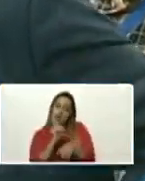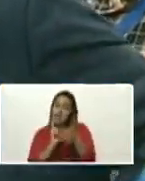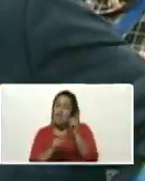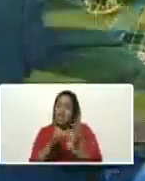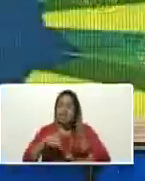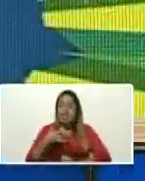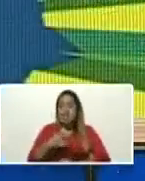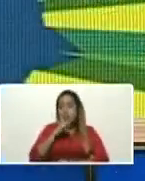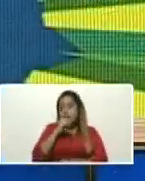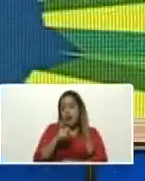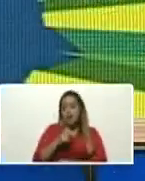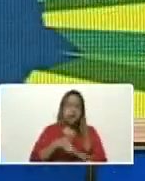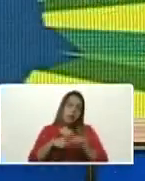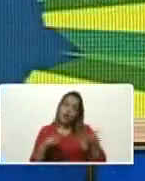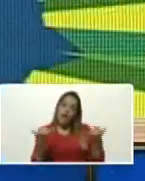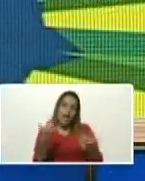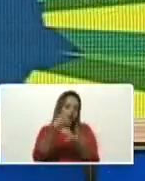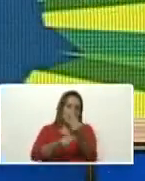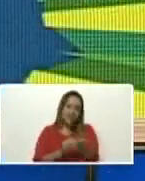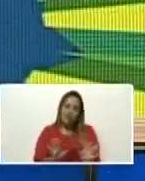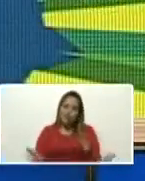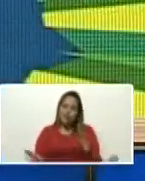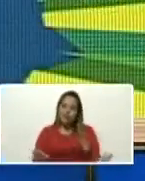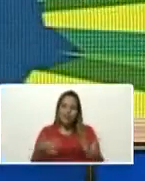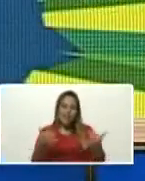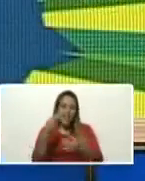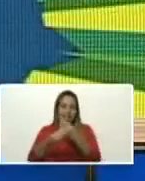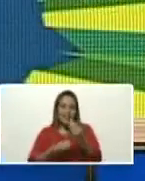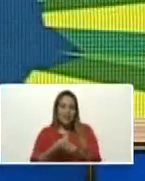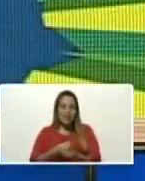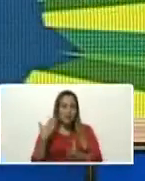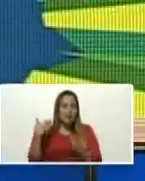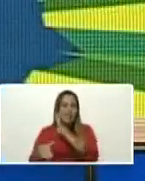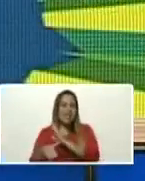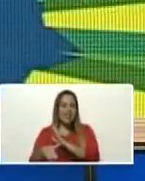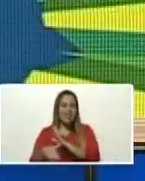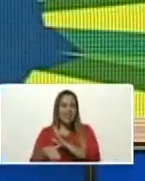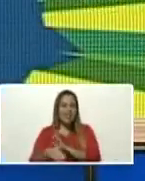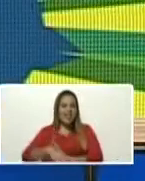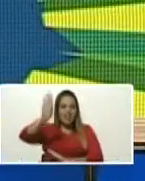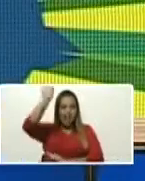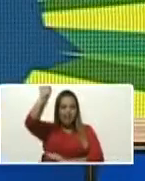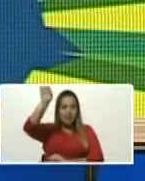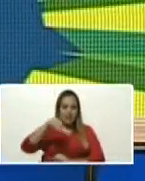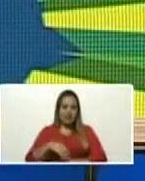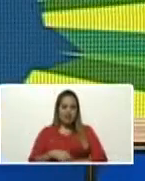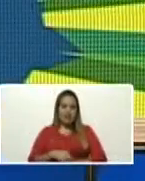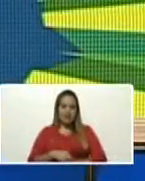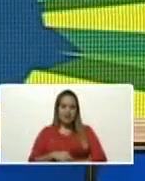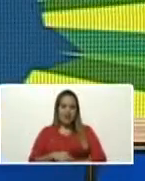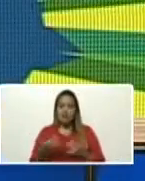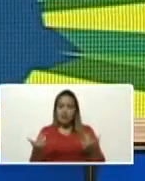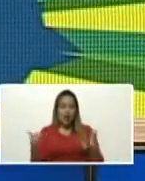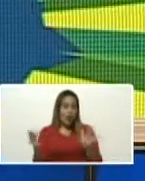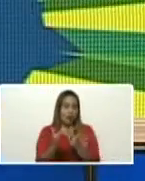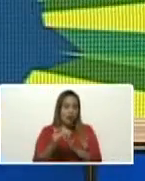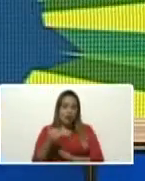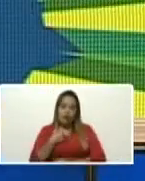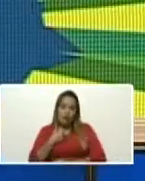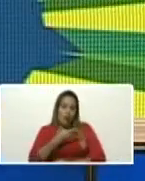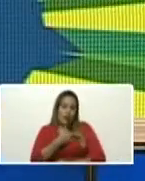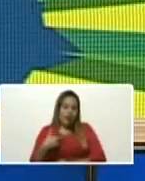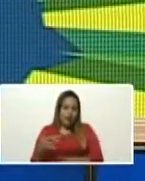ofendido, pero ya lo hizo, ya la hizo, lanzó un mensaje nazi, ya se conectó con quien quería. Por